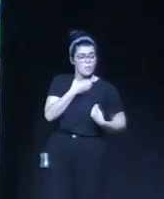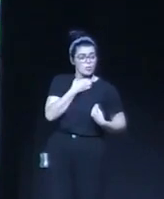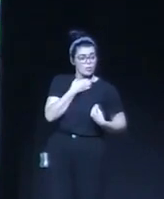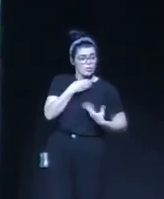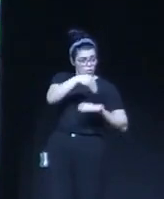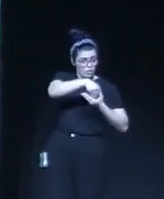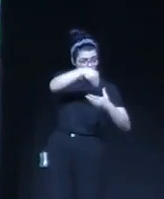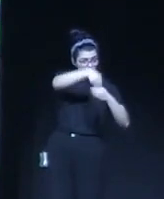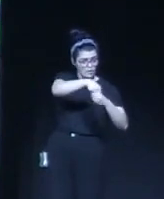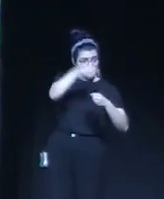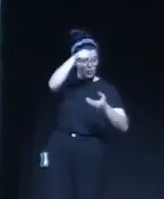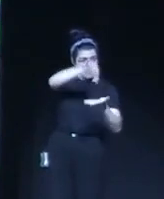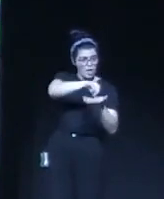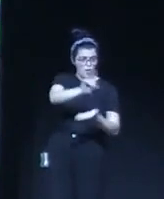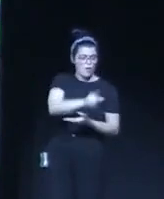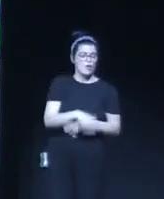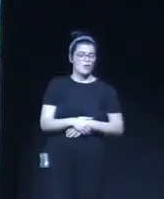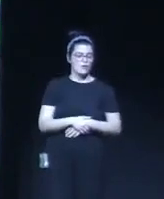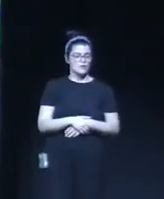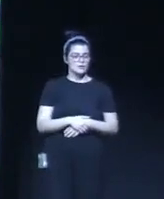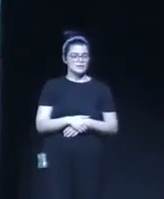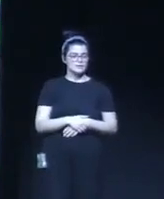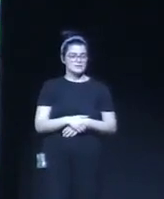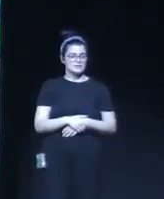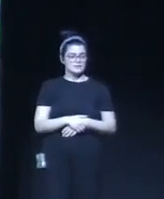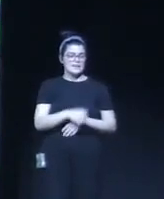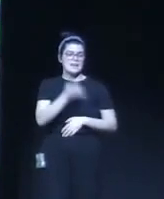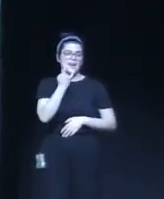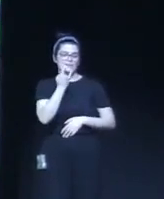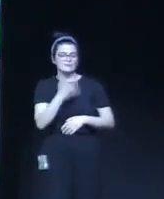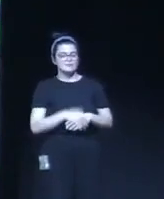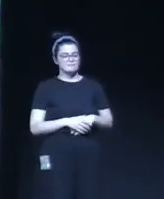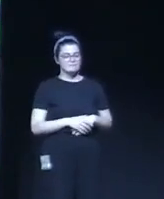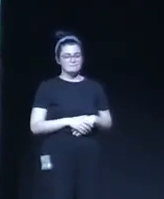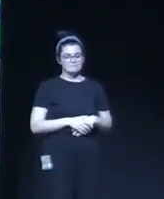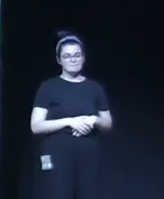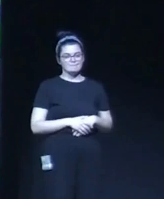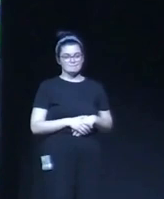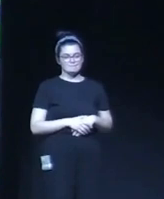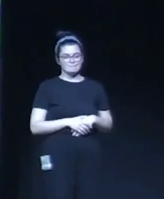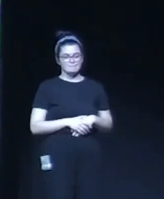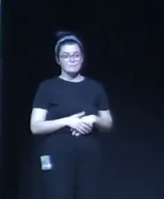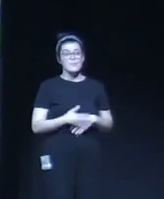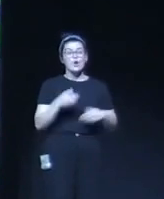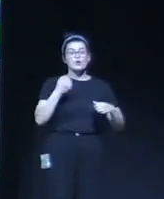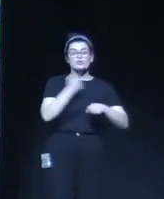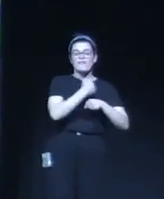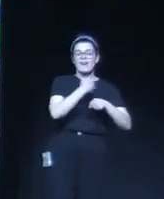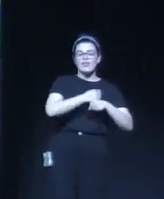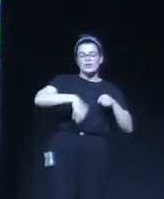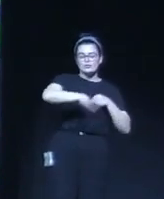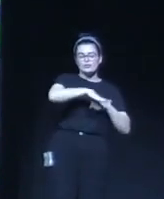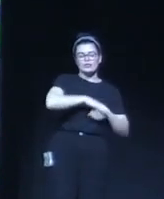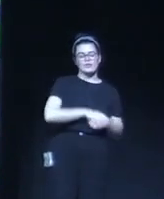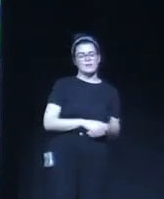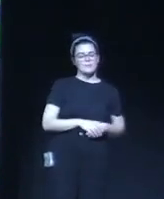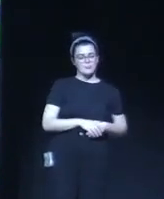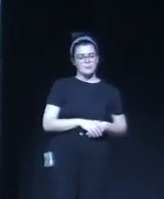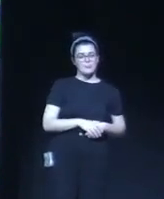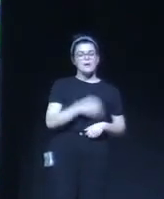verdad? Viven en Algorta, pero claro, los trabajadores viven en Múzquiz. Ese es el problema.